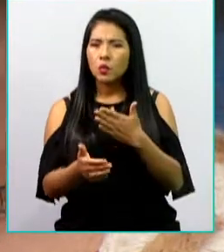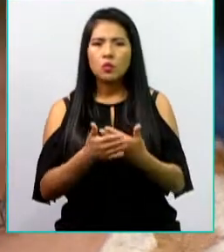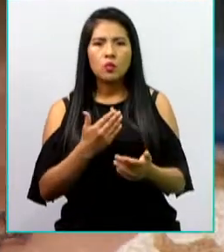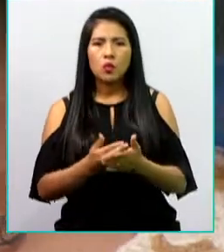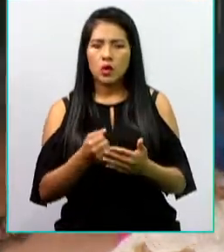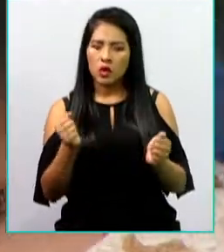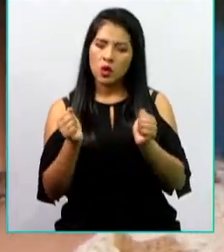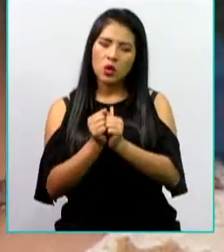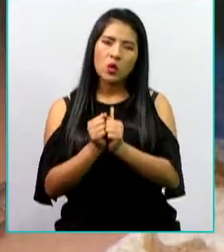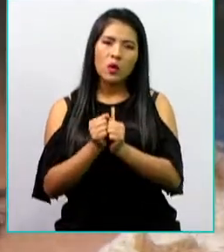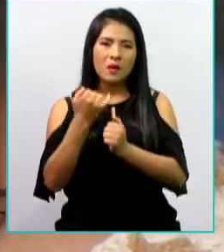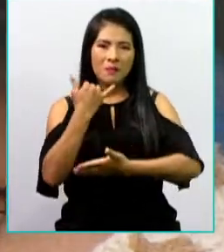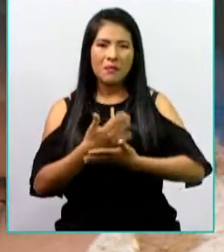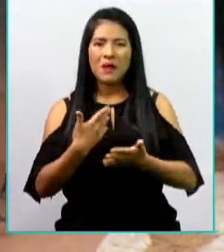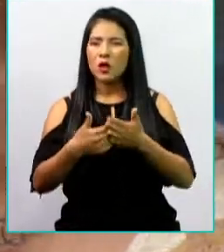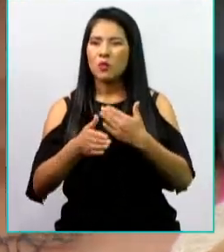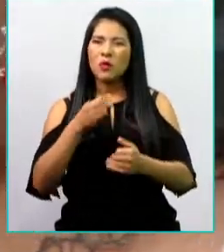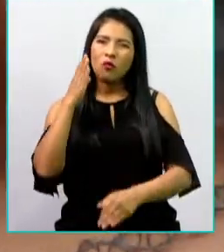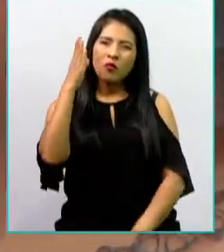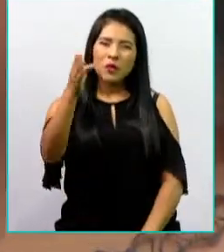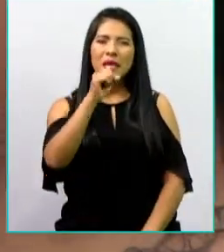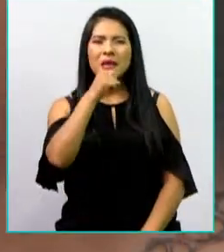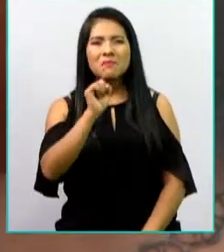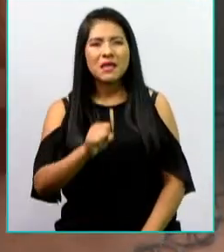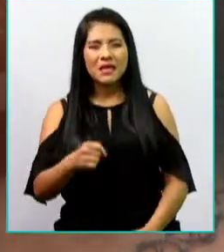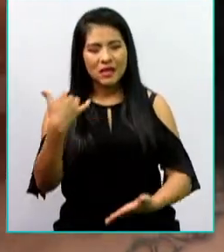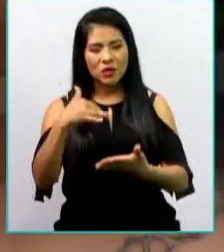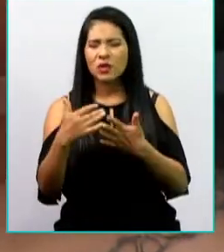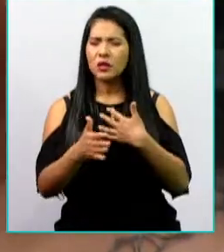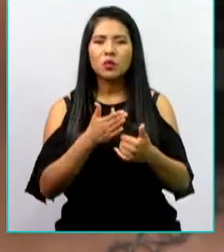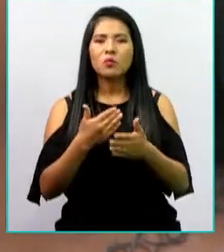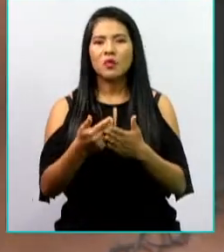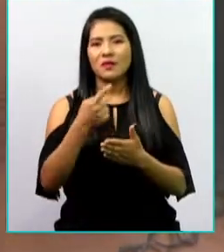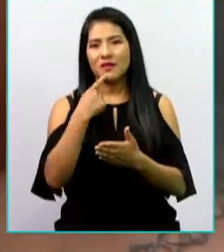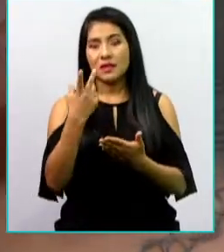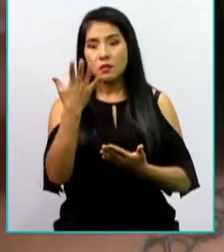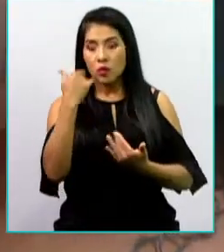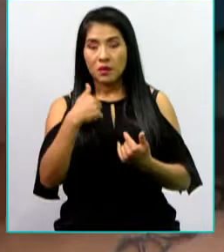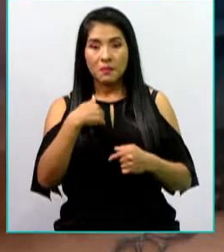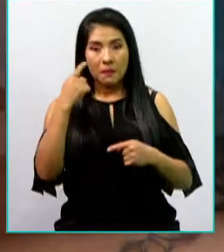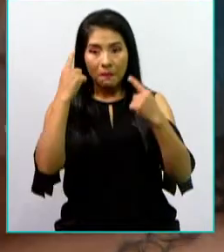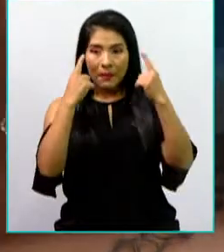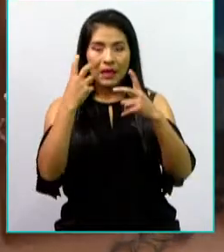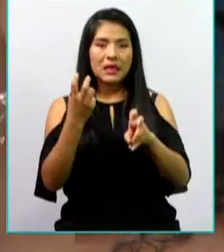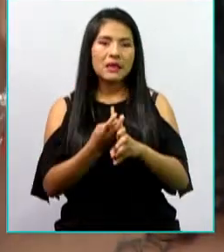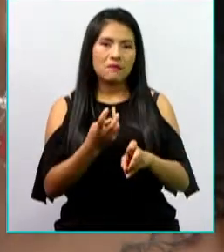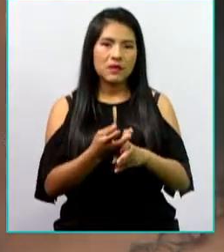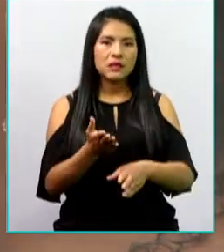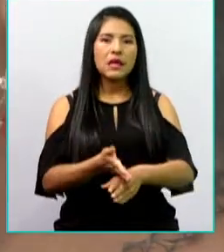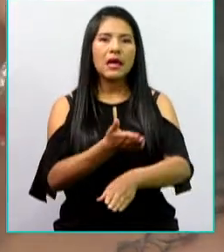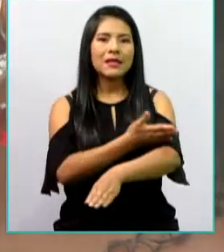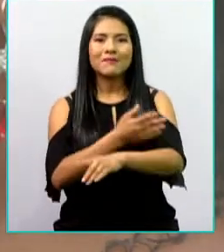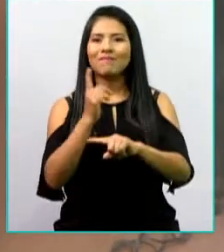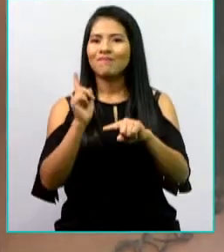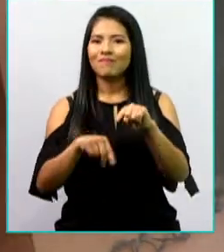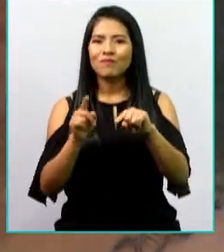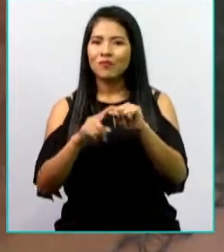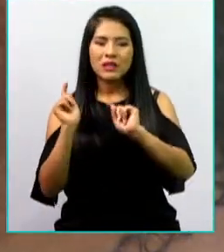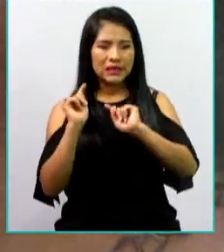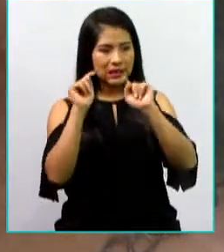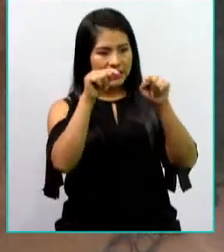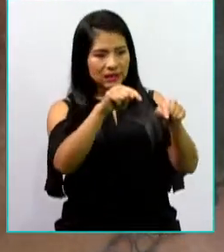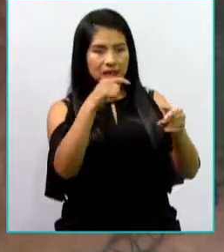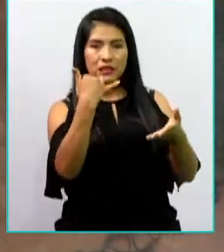No importa, aunque voy a ser abuelita, decía. Es el último que decía porque no tenía posibilidades de ir, ¿no?, a un lugar